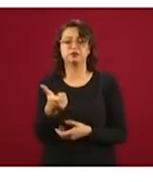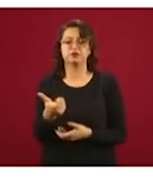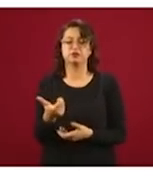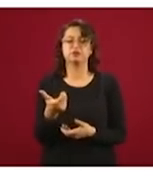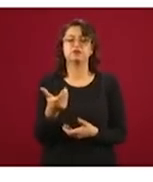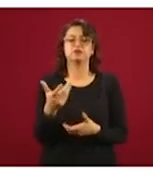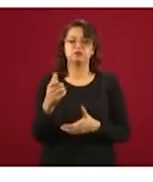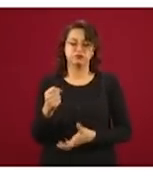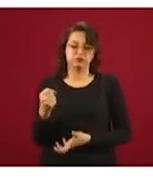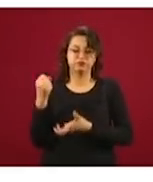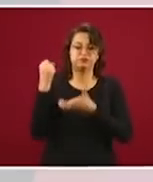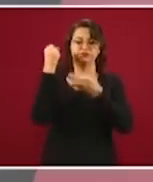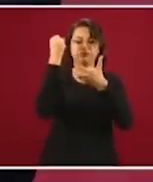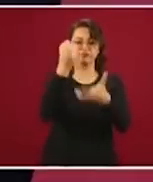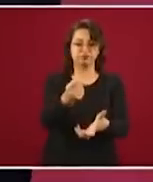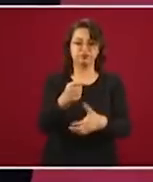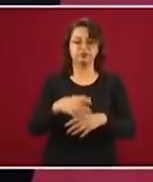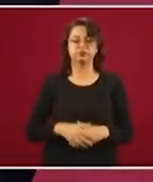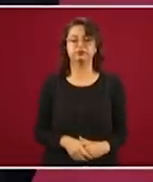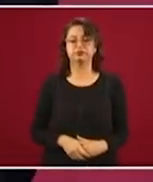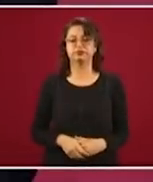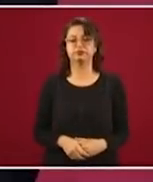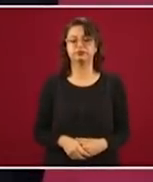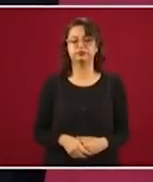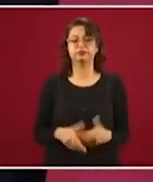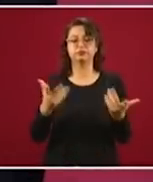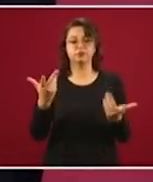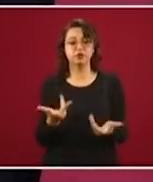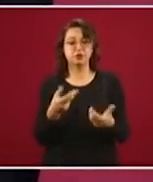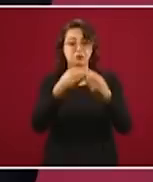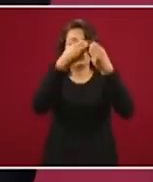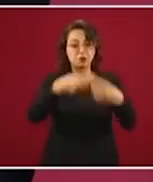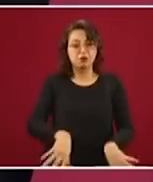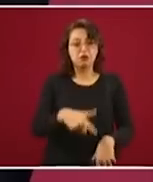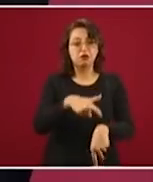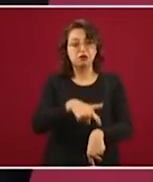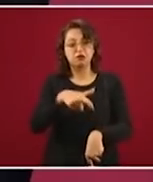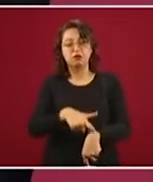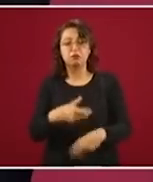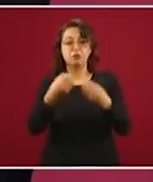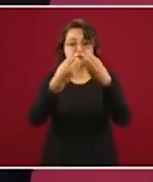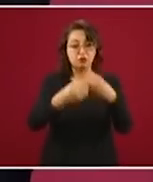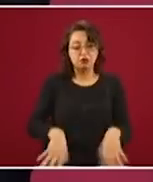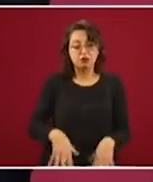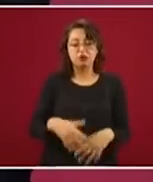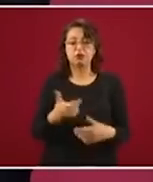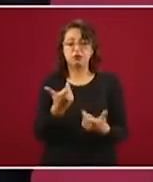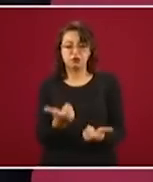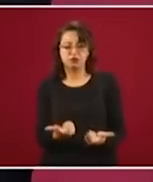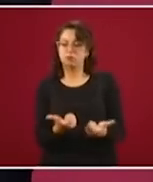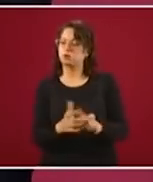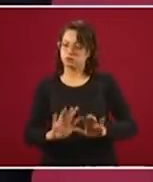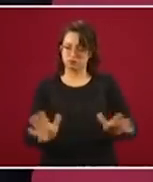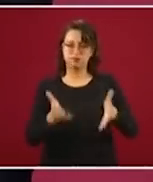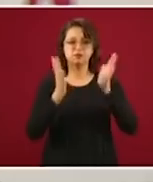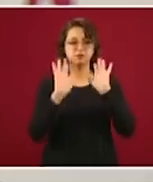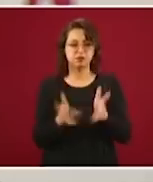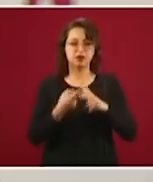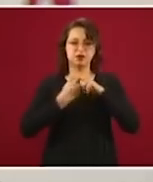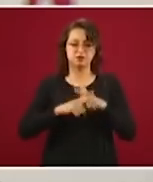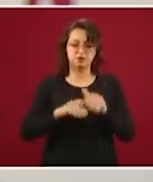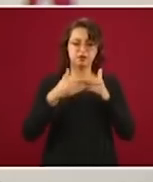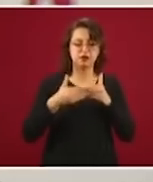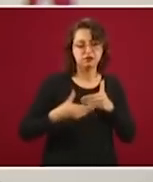costó este hospital. Y hoy ya no va a ser dinero desperdiciado, sino que está siendo ya utilizado. Lo mismo, el hospital